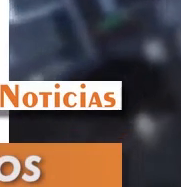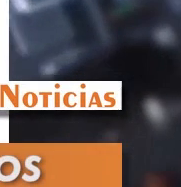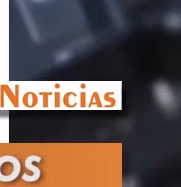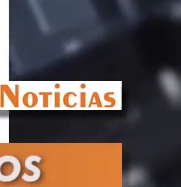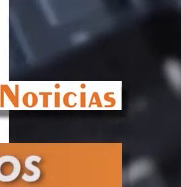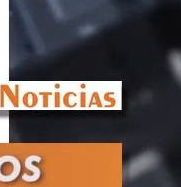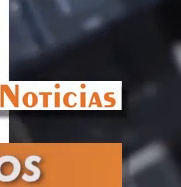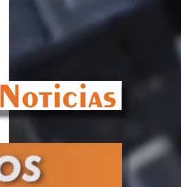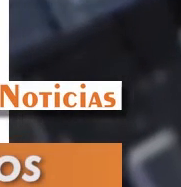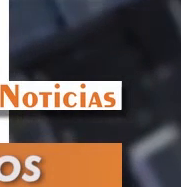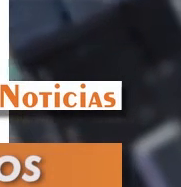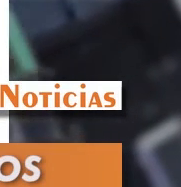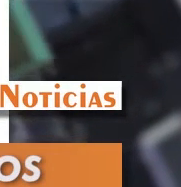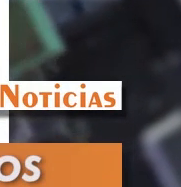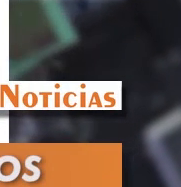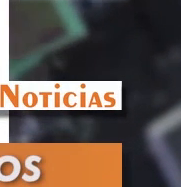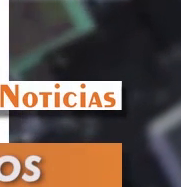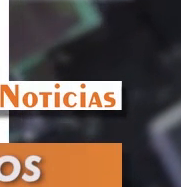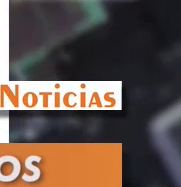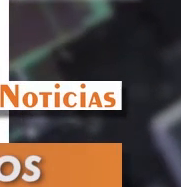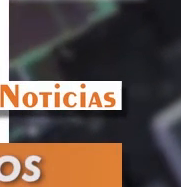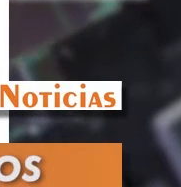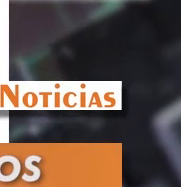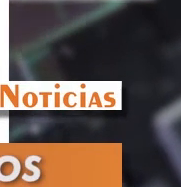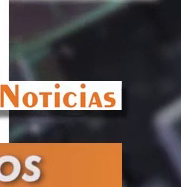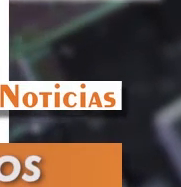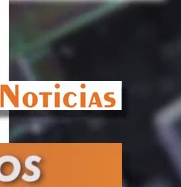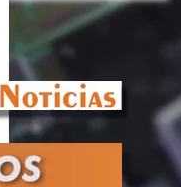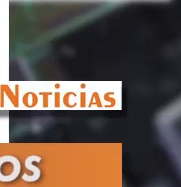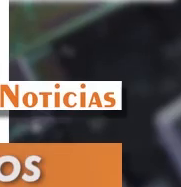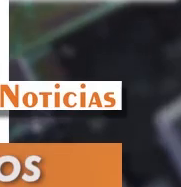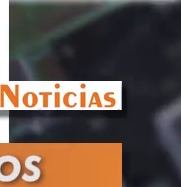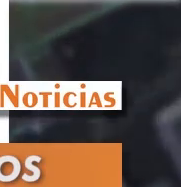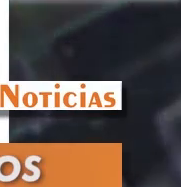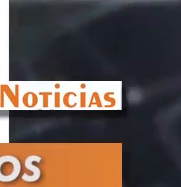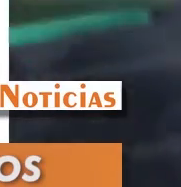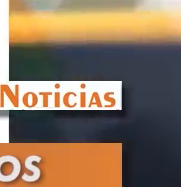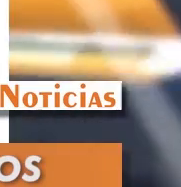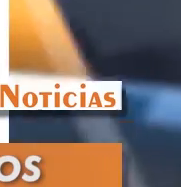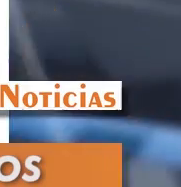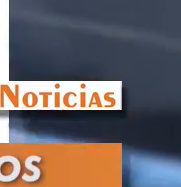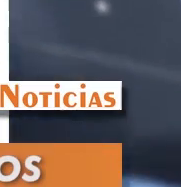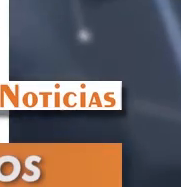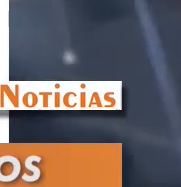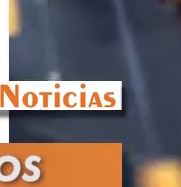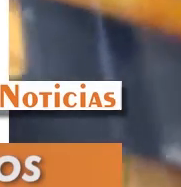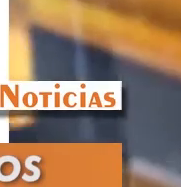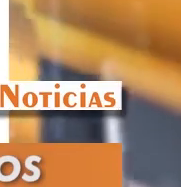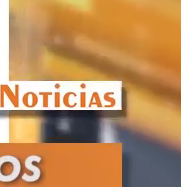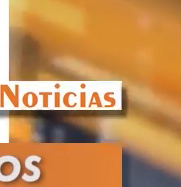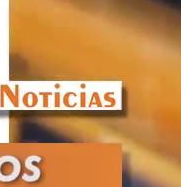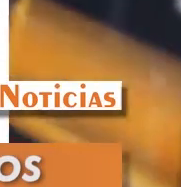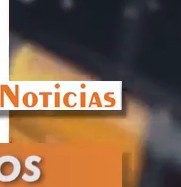130. Por suerte ningún fallecido, ¿no? Ningún fallecido, pero bueno, mirá lo que estamos diciendo, Darío. Bueno, pero viste que está pasando que se está contagiando gente